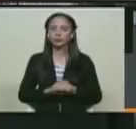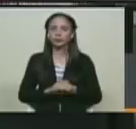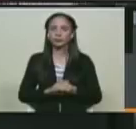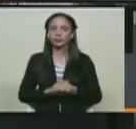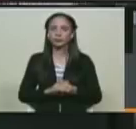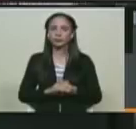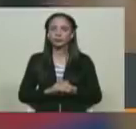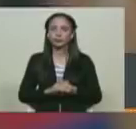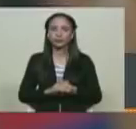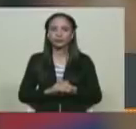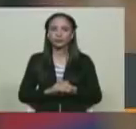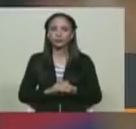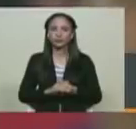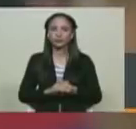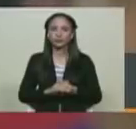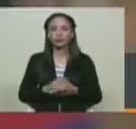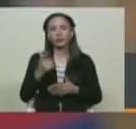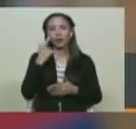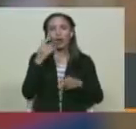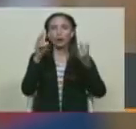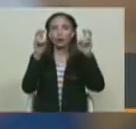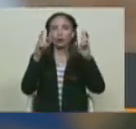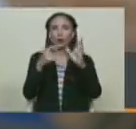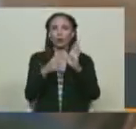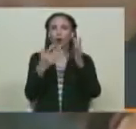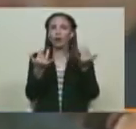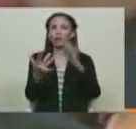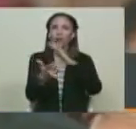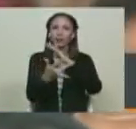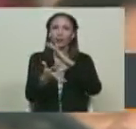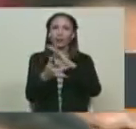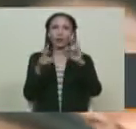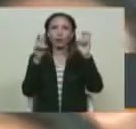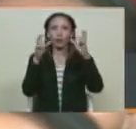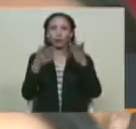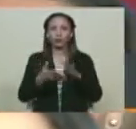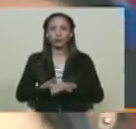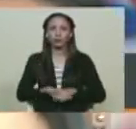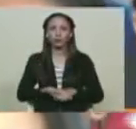BQR. Estas son cosas nuevas del mundo moderno,